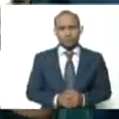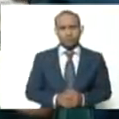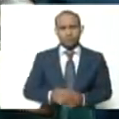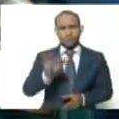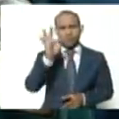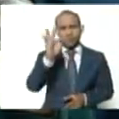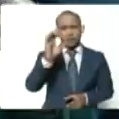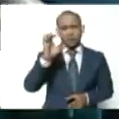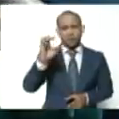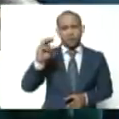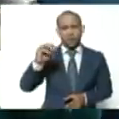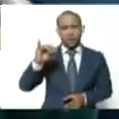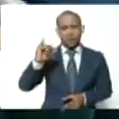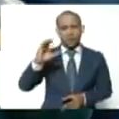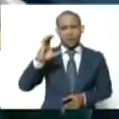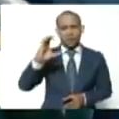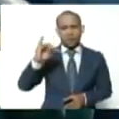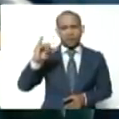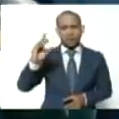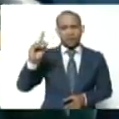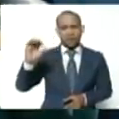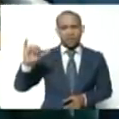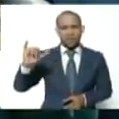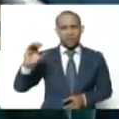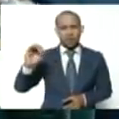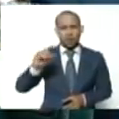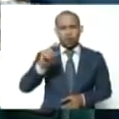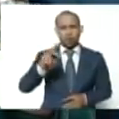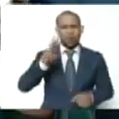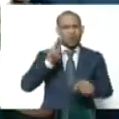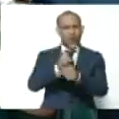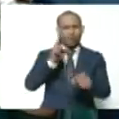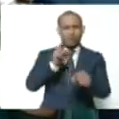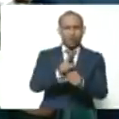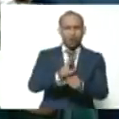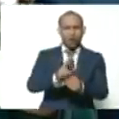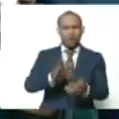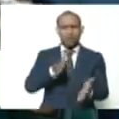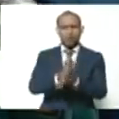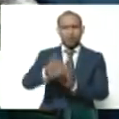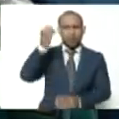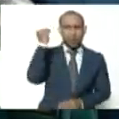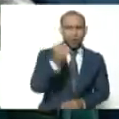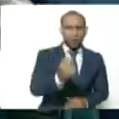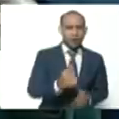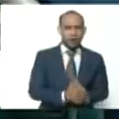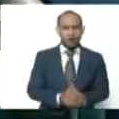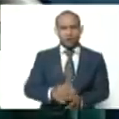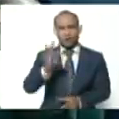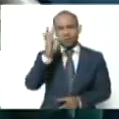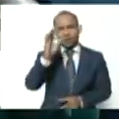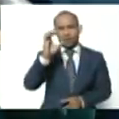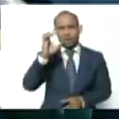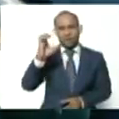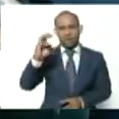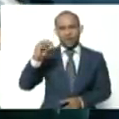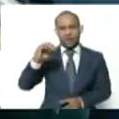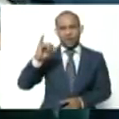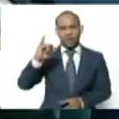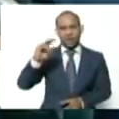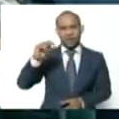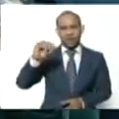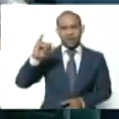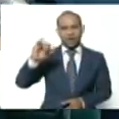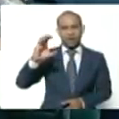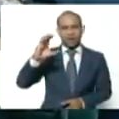femicidio es la forma extrema de violencia contra la mujer que le arrebata la vida. Y feminicidio es cuando esto